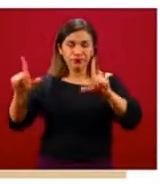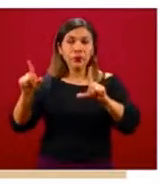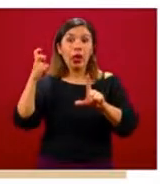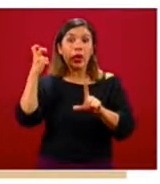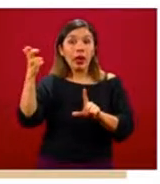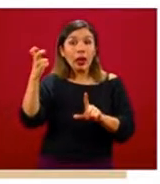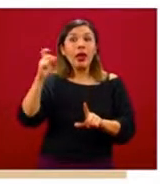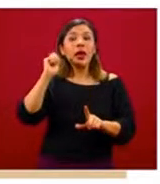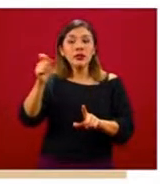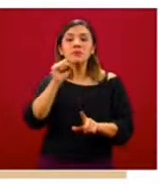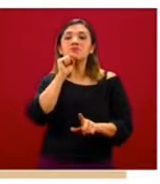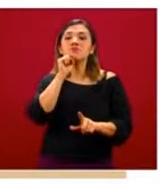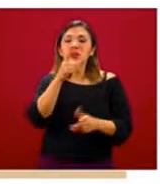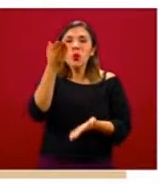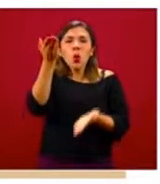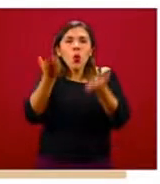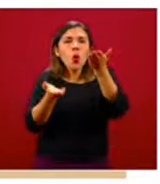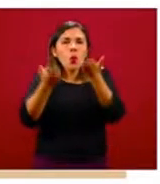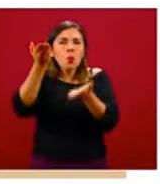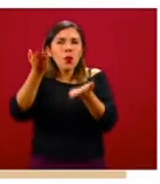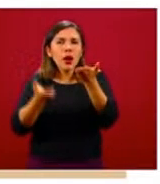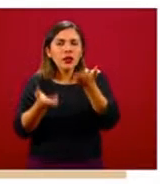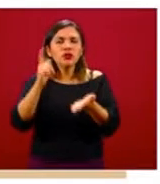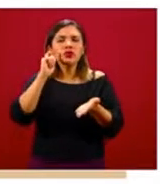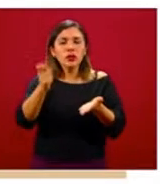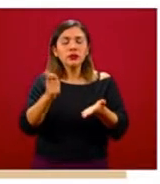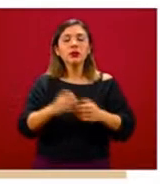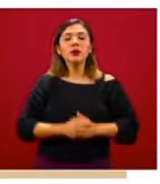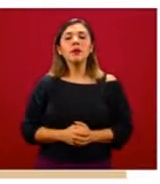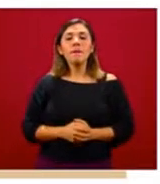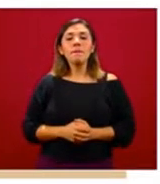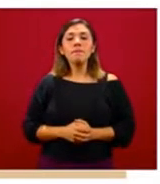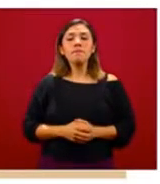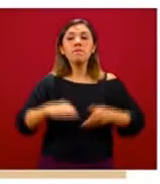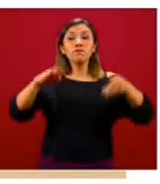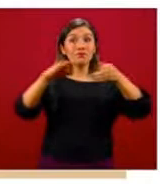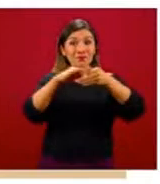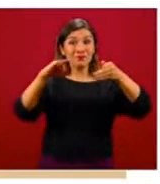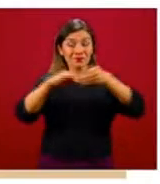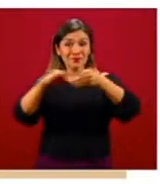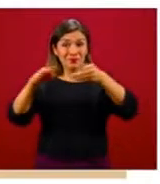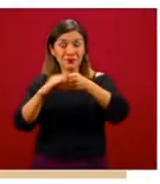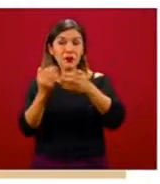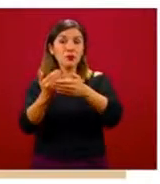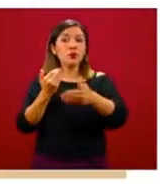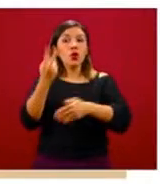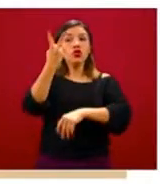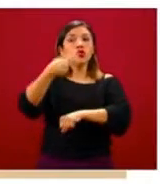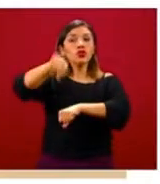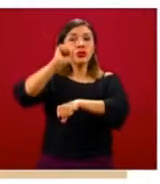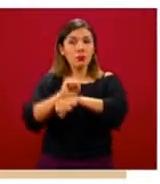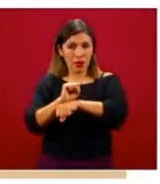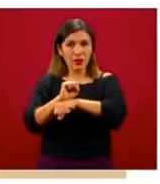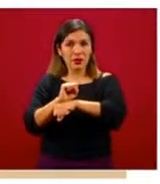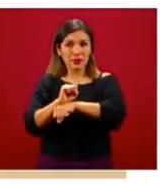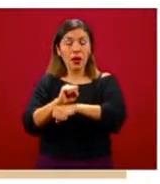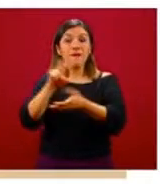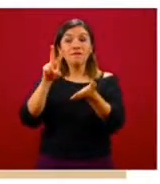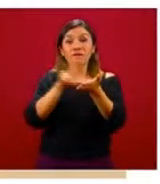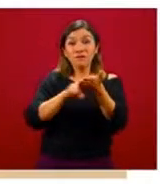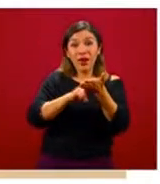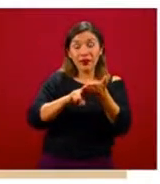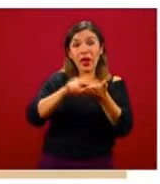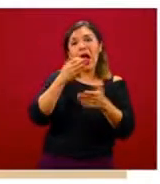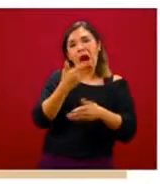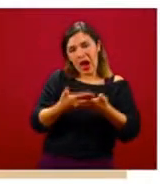tenemos these precisamente states. esa In the next comparación slide, we can see the con la comparison tasa between de the incidencia incidency de hace rate 2 semanas. for 2 La que weeks está en ago. verde